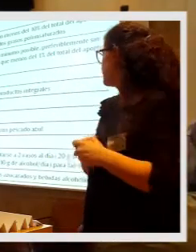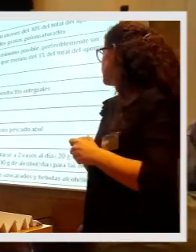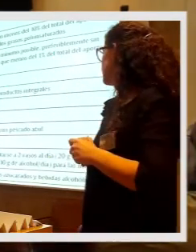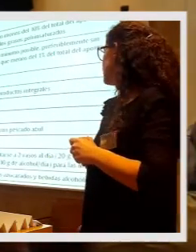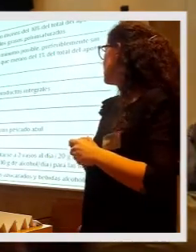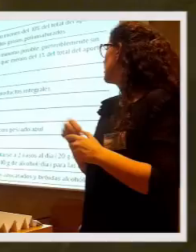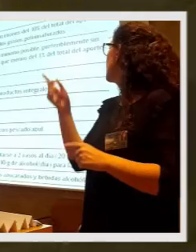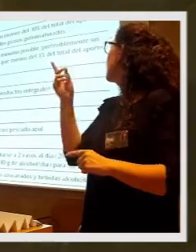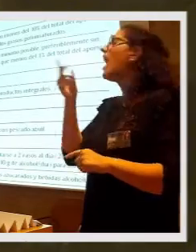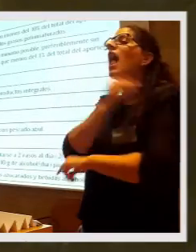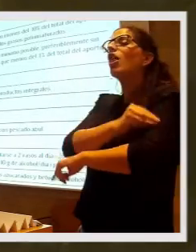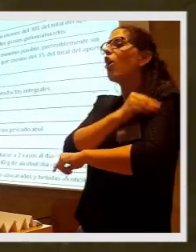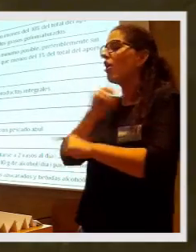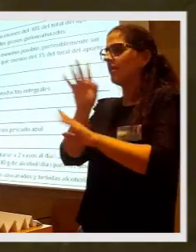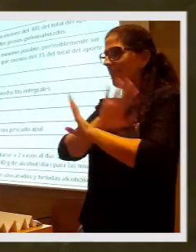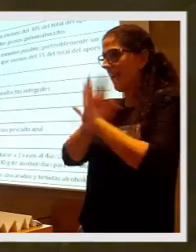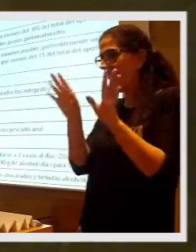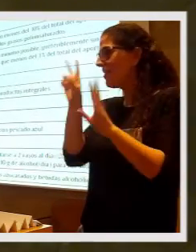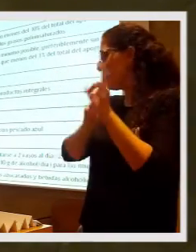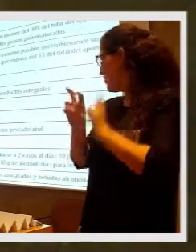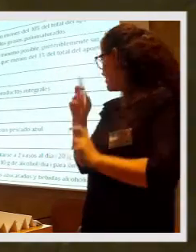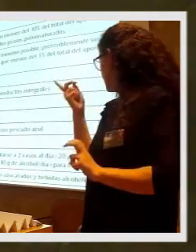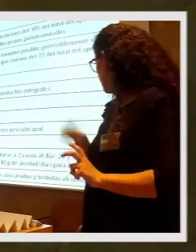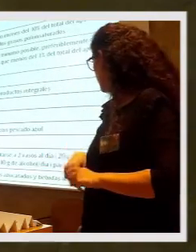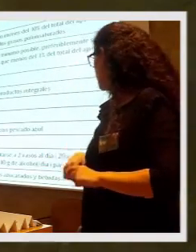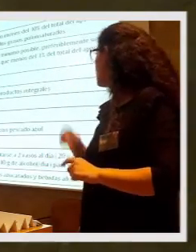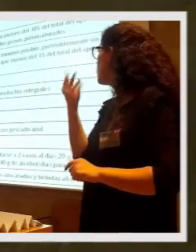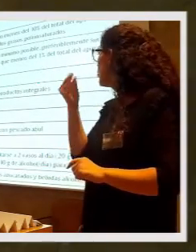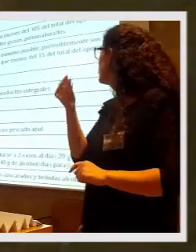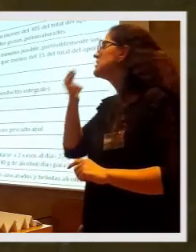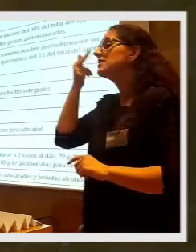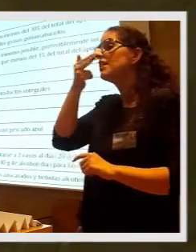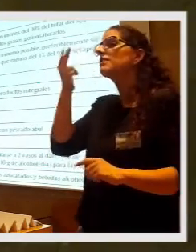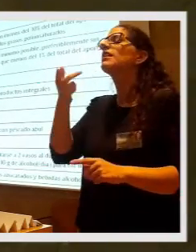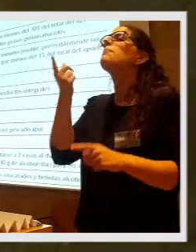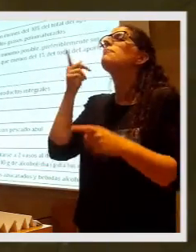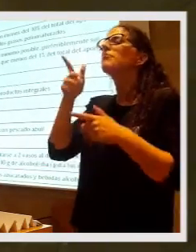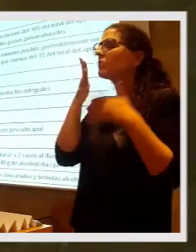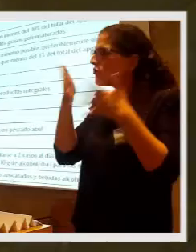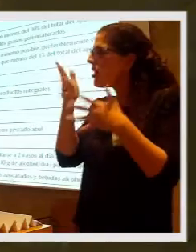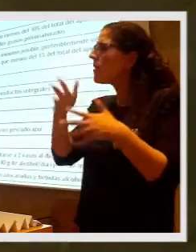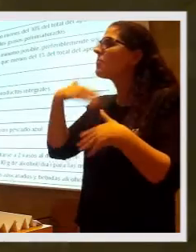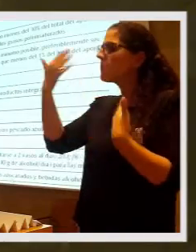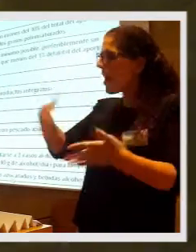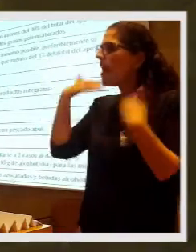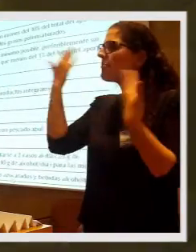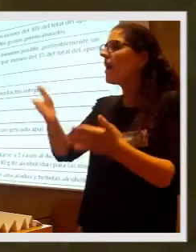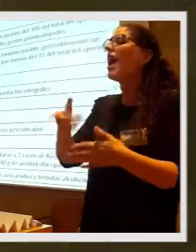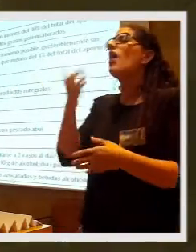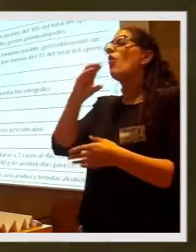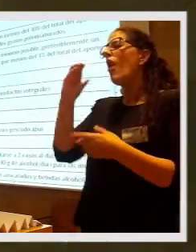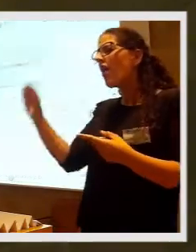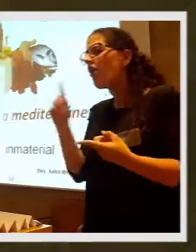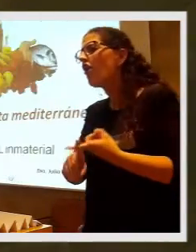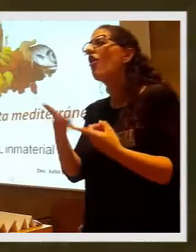algo, y como veis aquí algo me parece muy interesante y cada vez más, desaconsejar el consumo de refrescos azucarados y en general de las